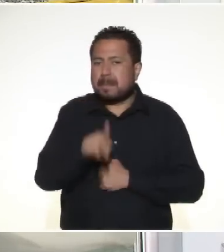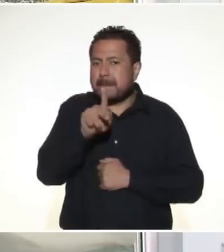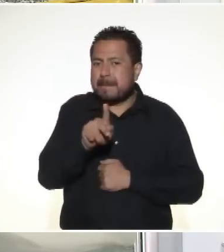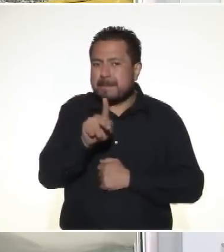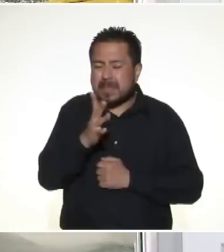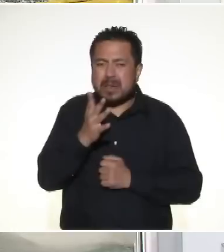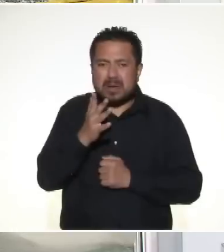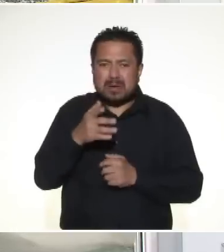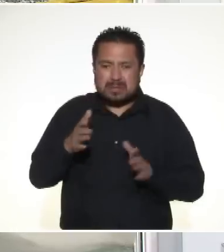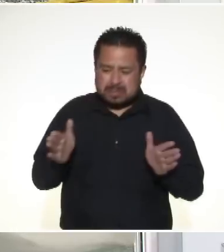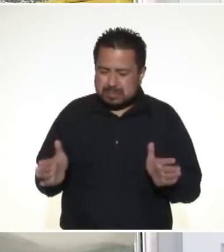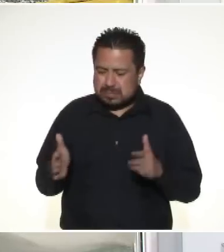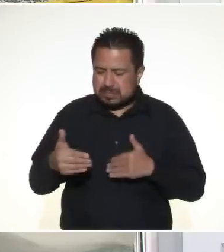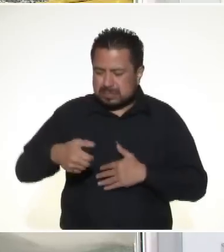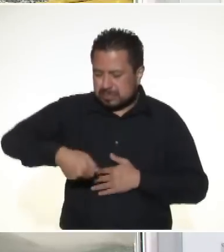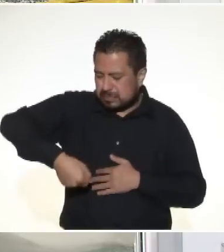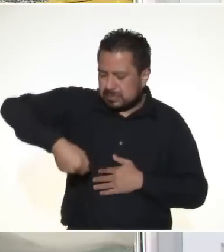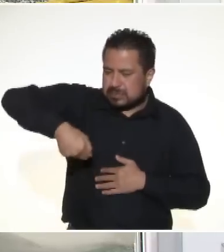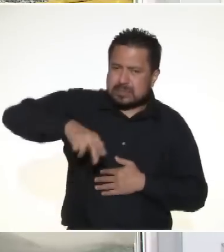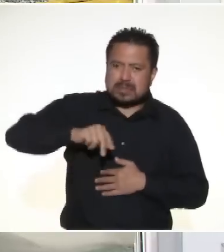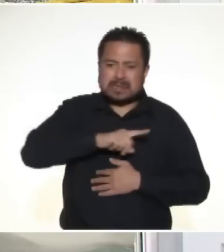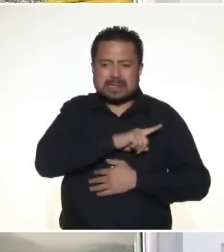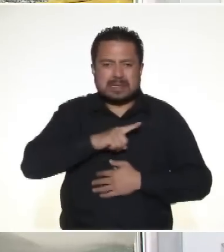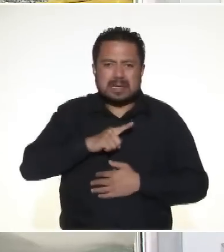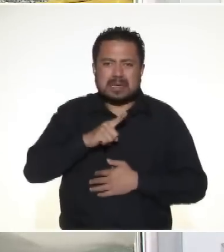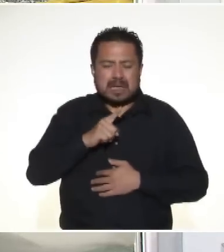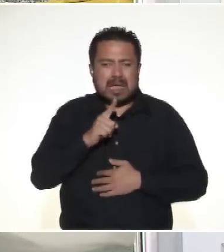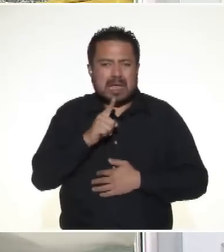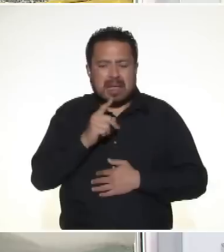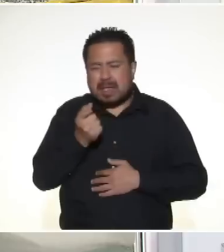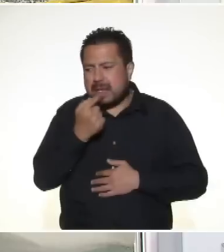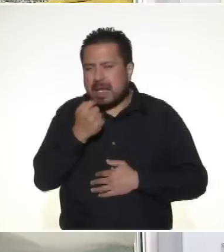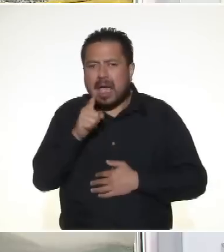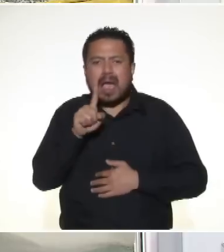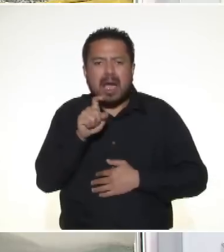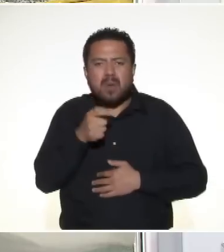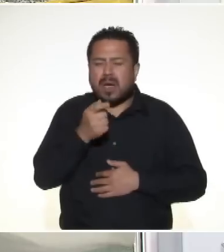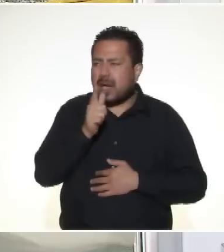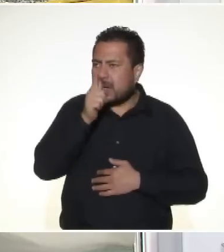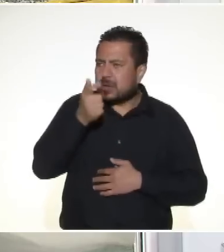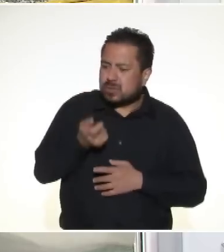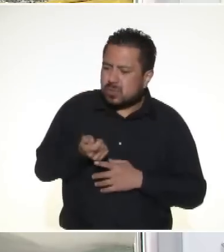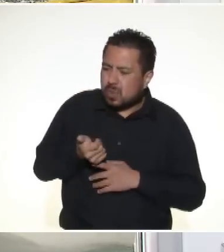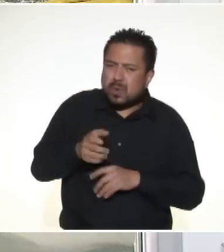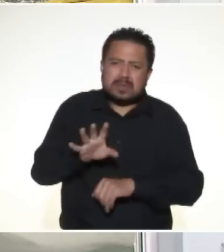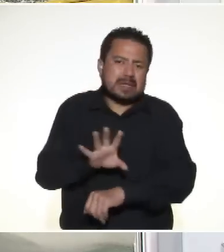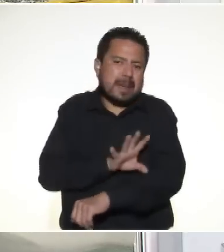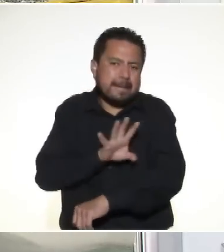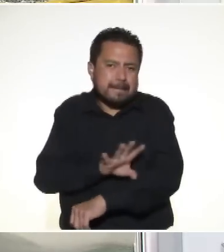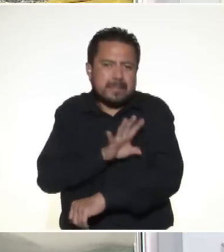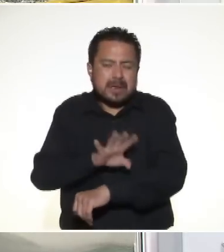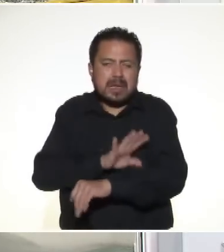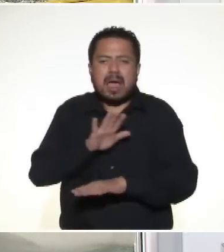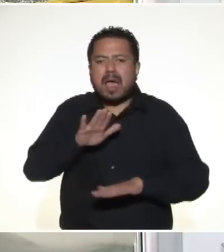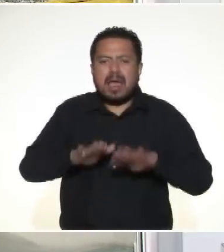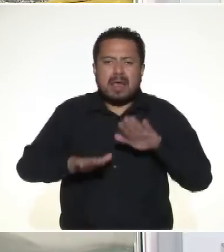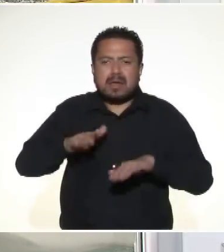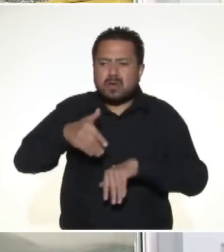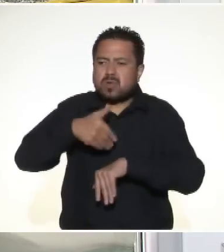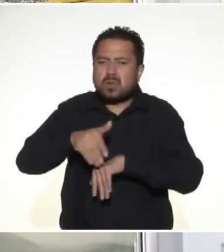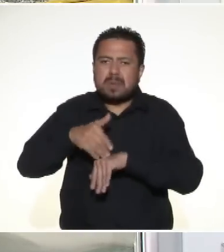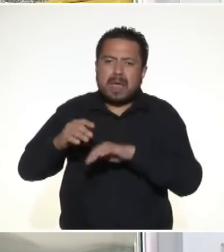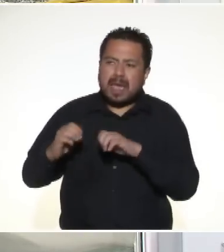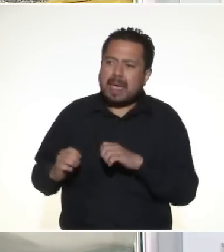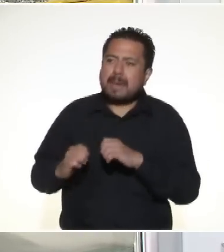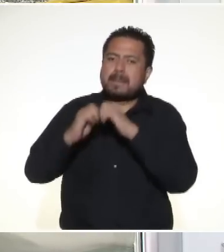los botiquines no deben de tener medicamentos, agua potable, una lámpara, pilas y en algunos casos los números de